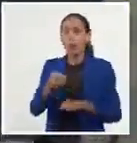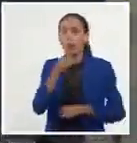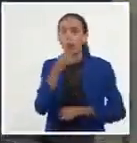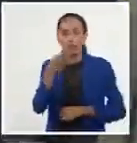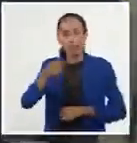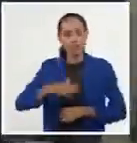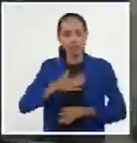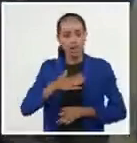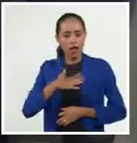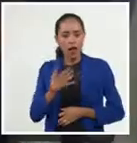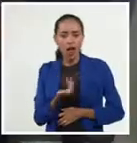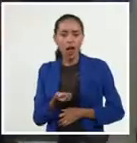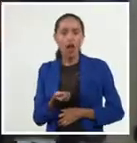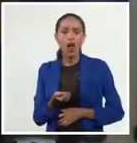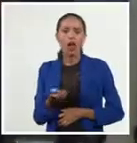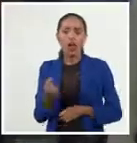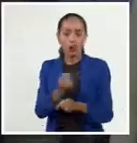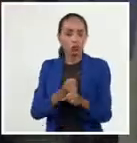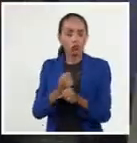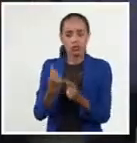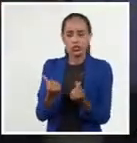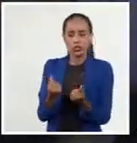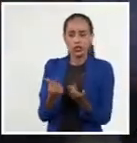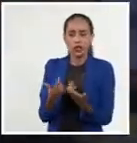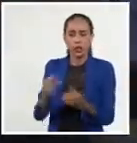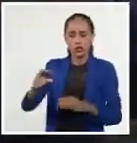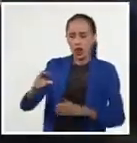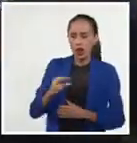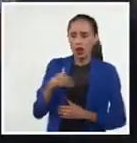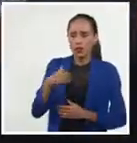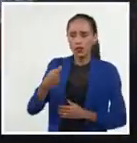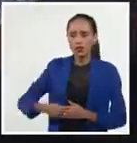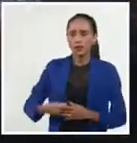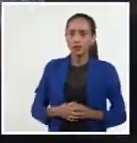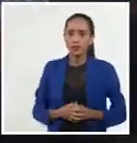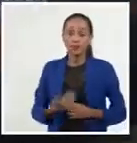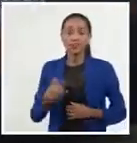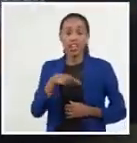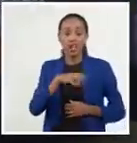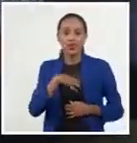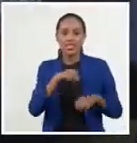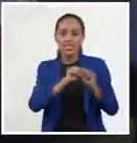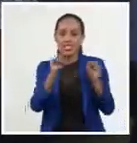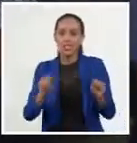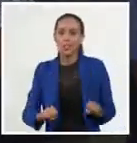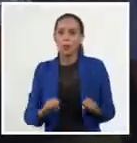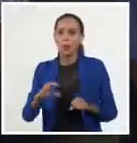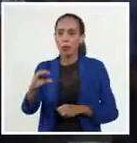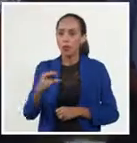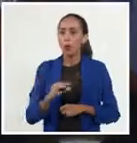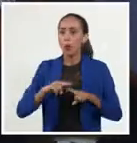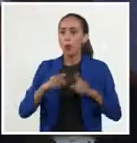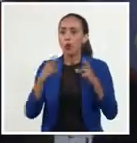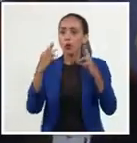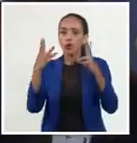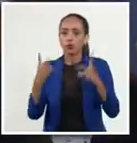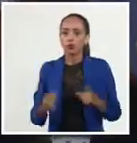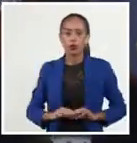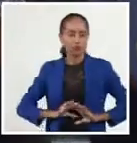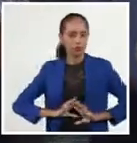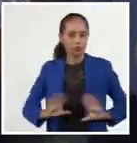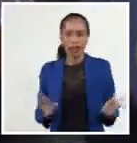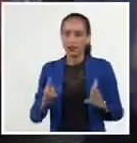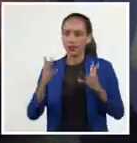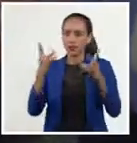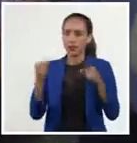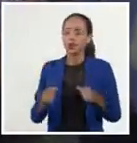sus utilidades y sobre su salario. Ellos tienen un sistema de pago que es por los resultados que tienen aquí. Única y exclusivamente por los resultados que tienen. Sí,